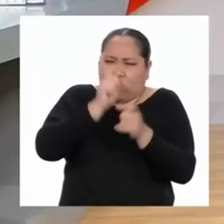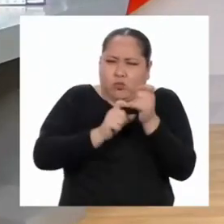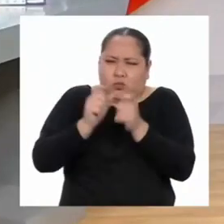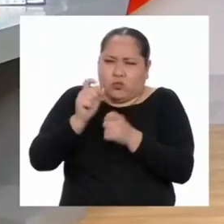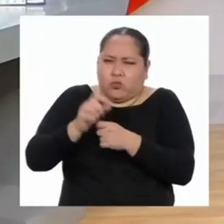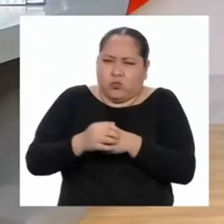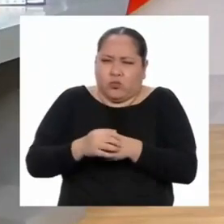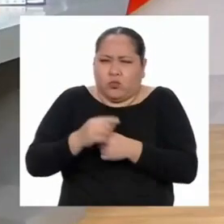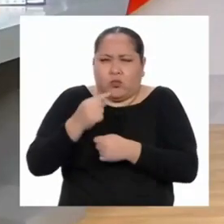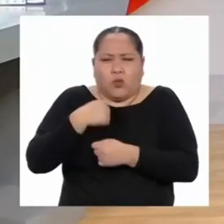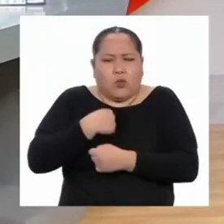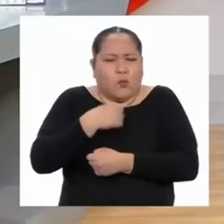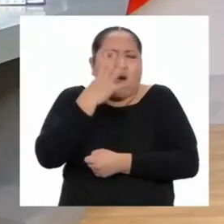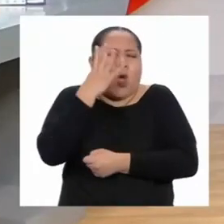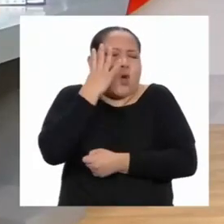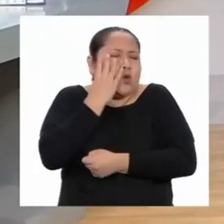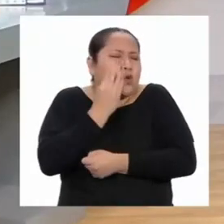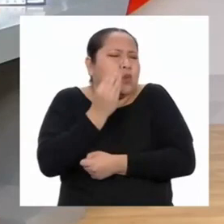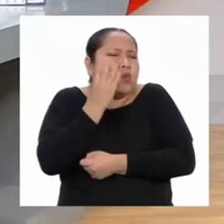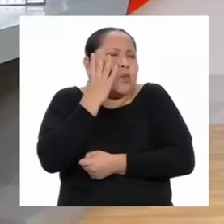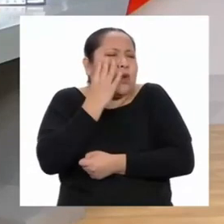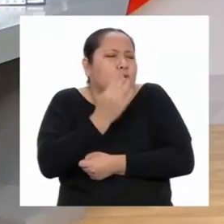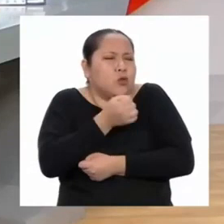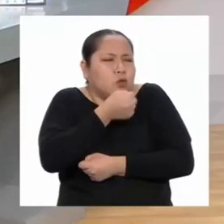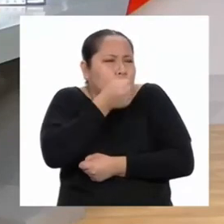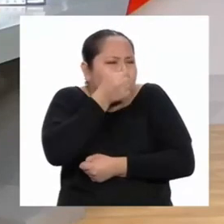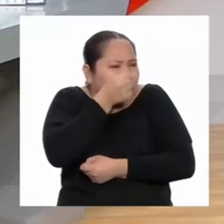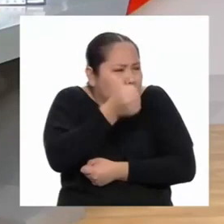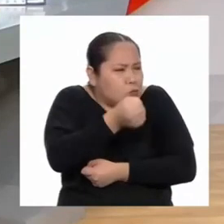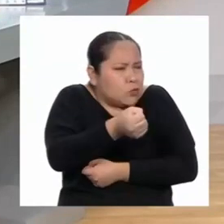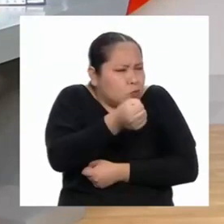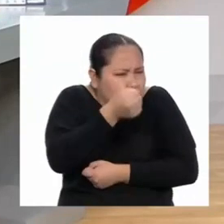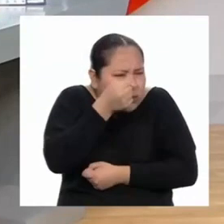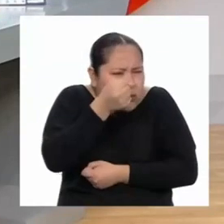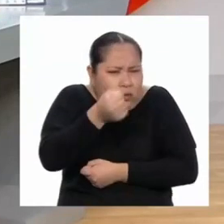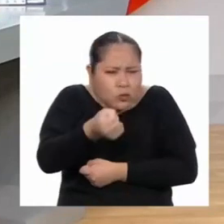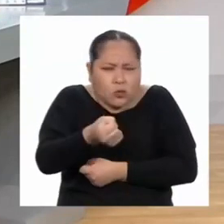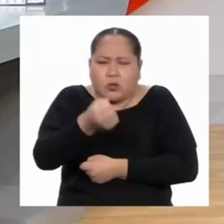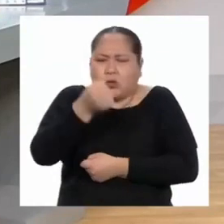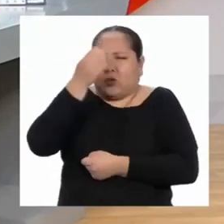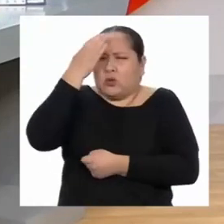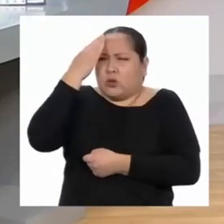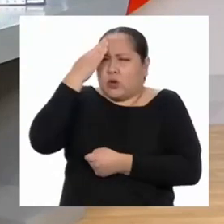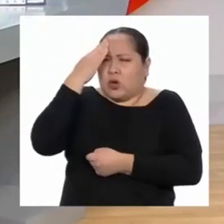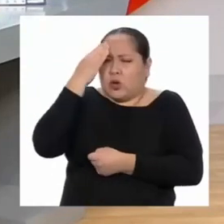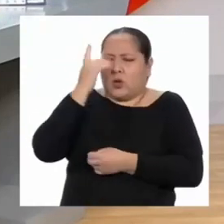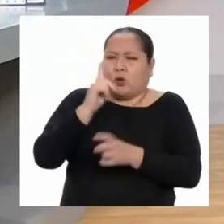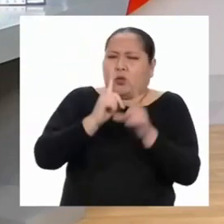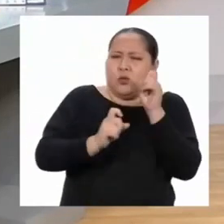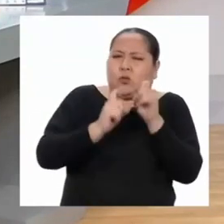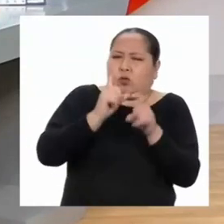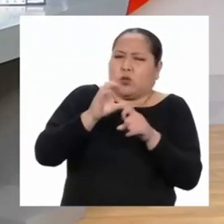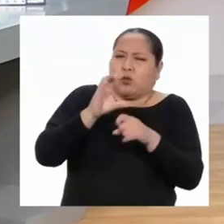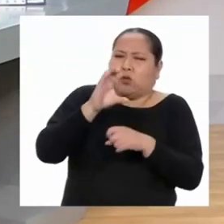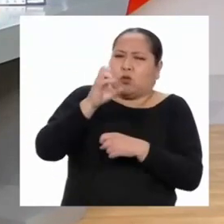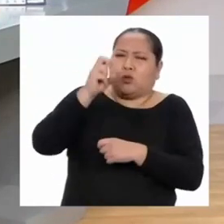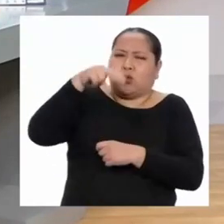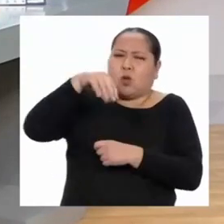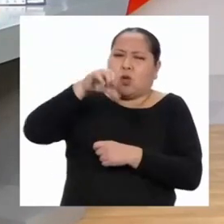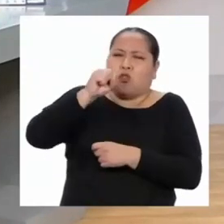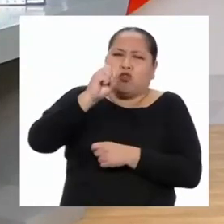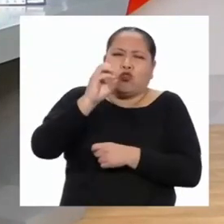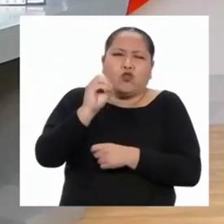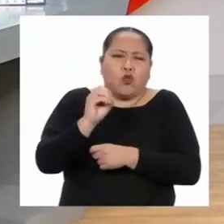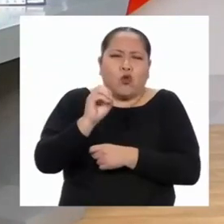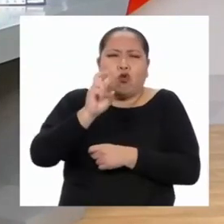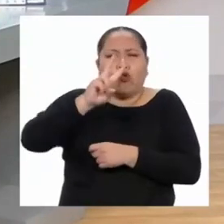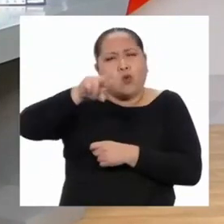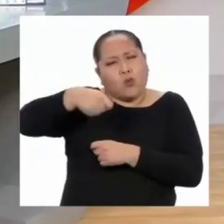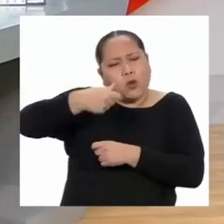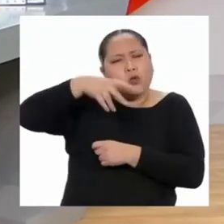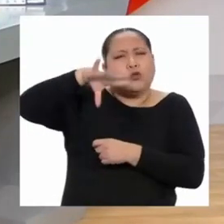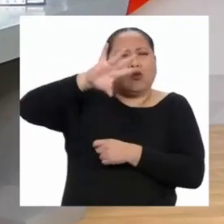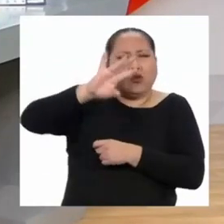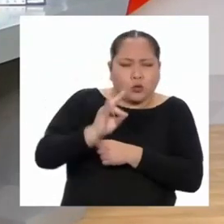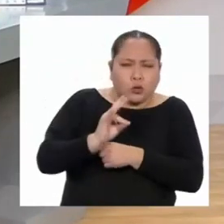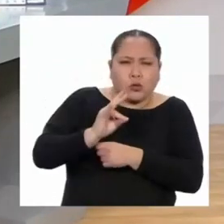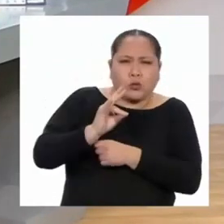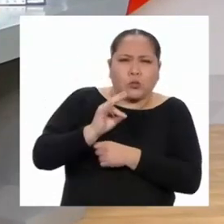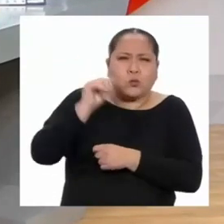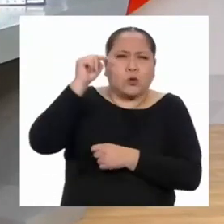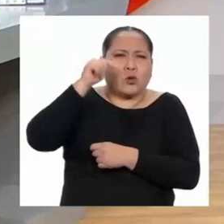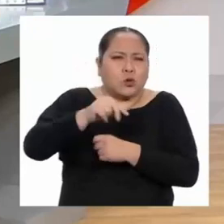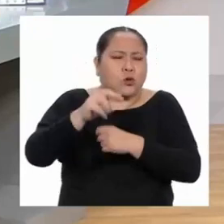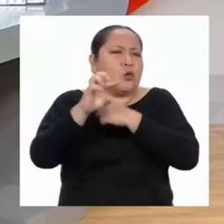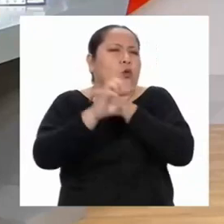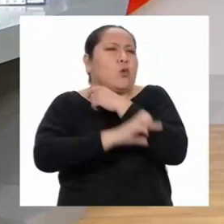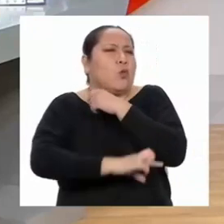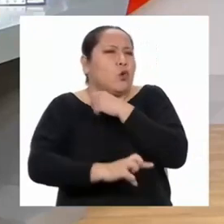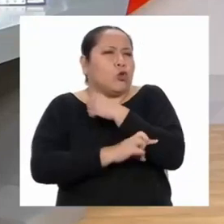amplia experiencia como detective, sé que, según el Censo Nacional del año 2017, en el